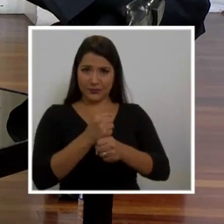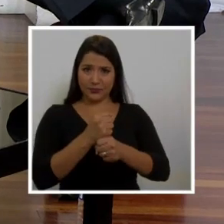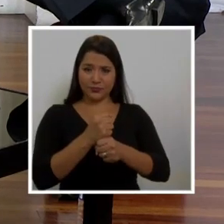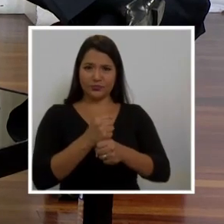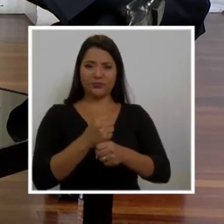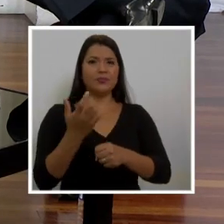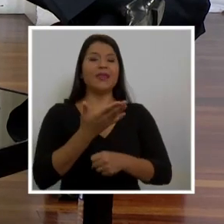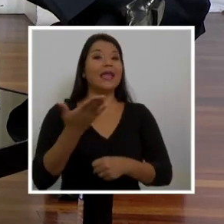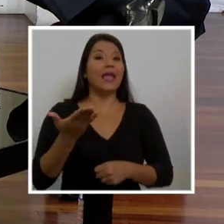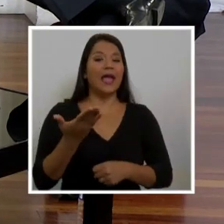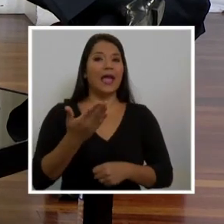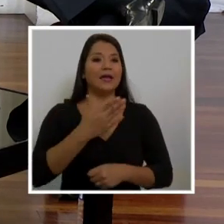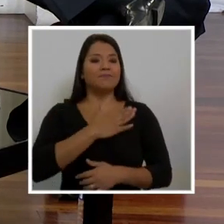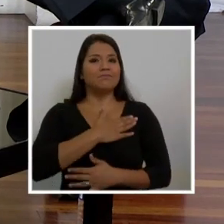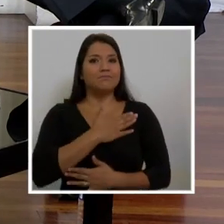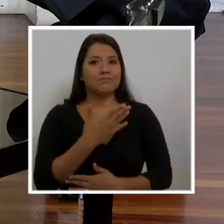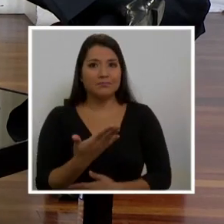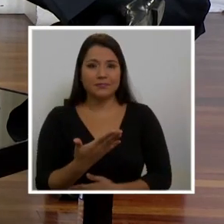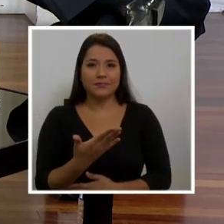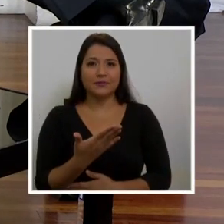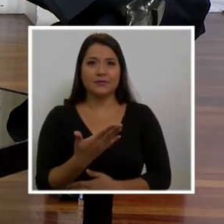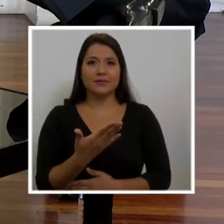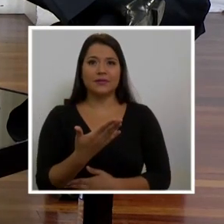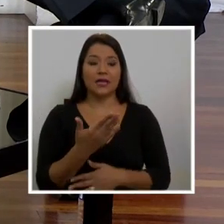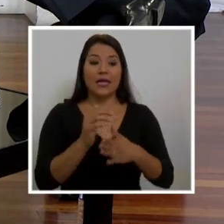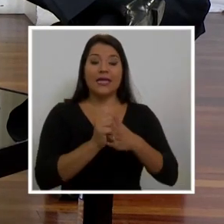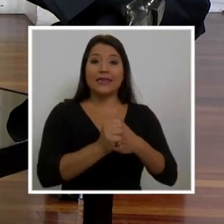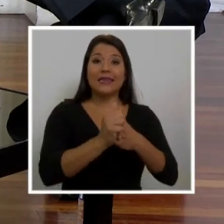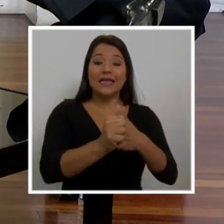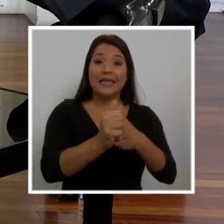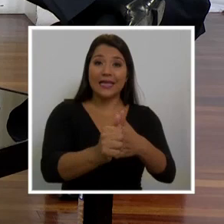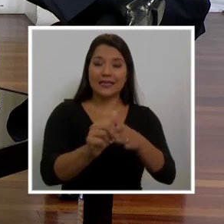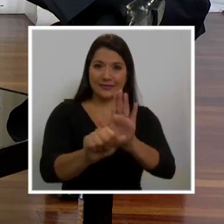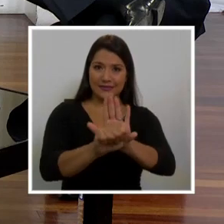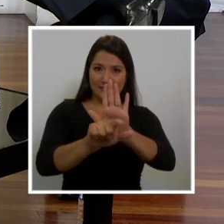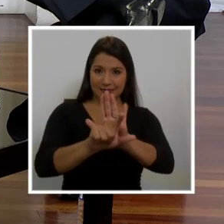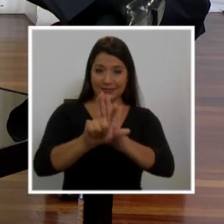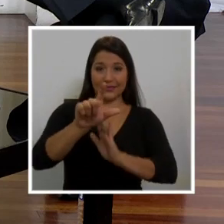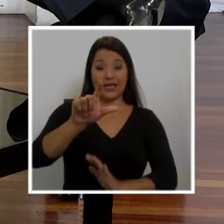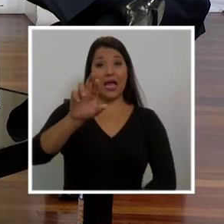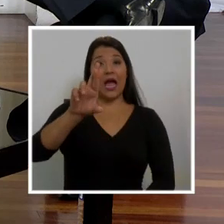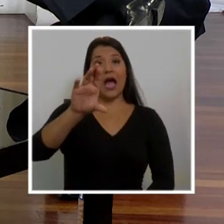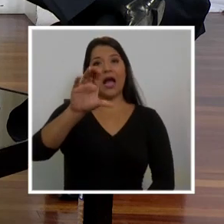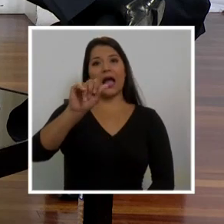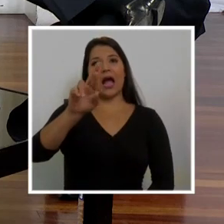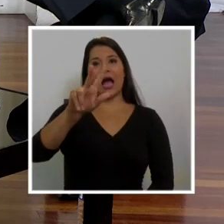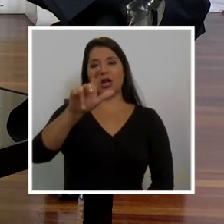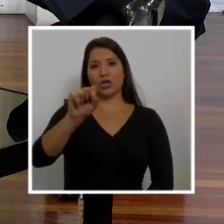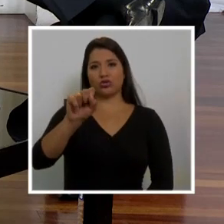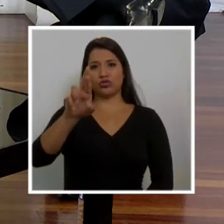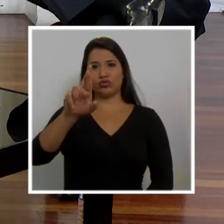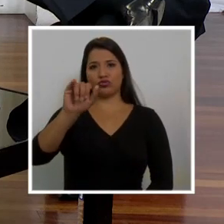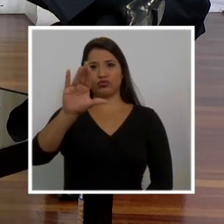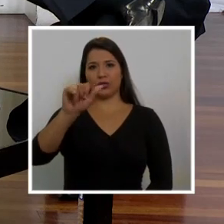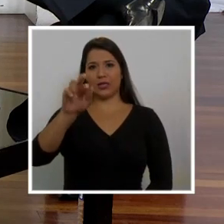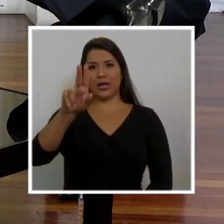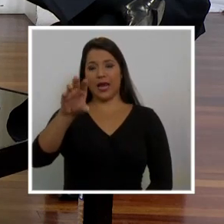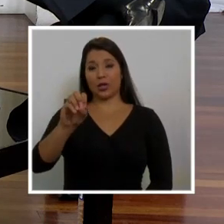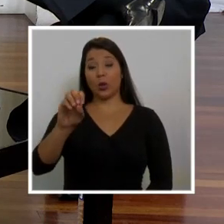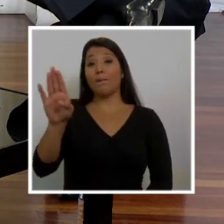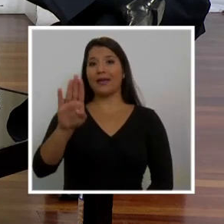está dispuesta a que estén dirigiendo el Congreso Carlos Ricardo Benavides, que es del Partido de Liberación